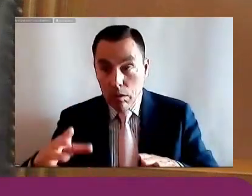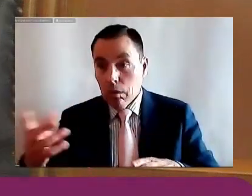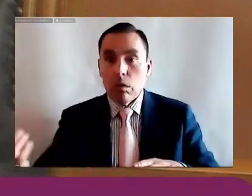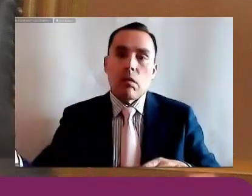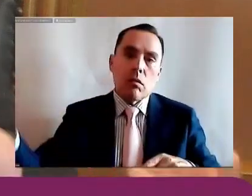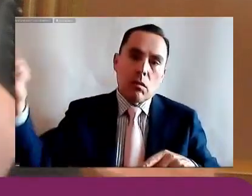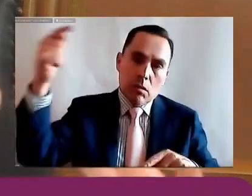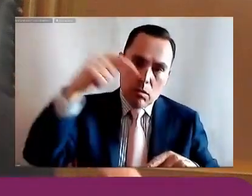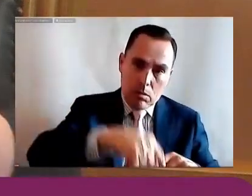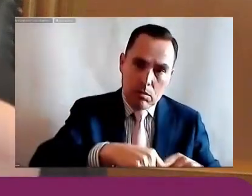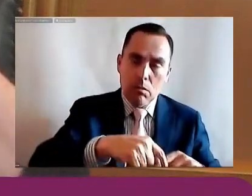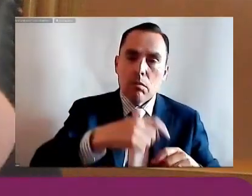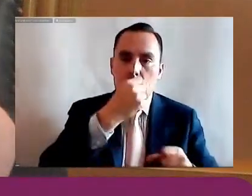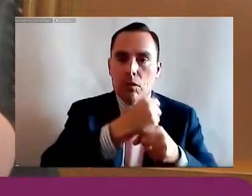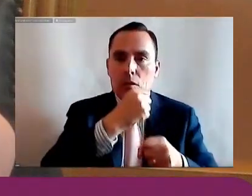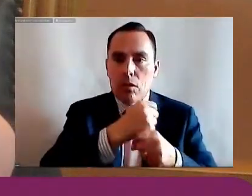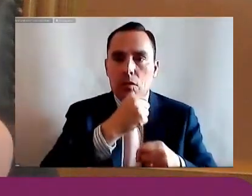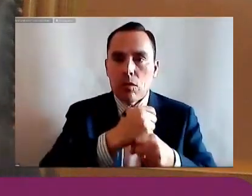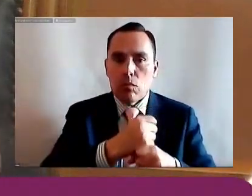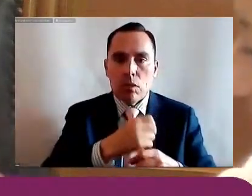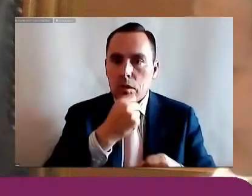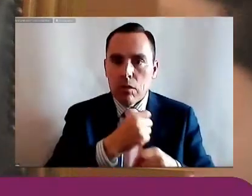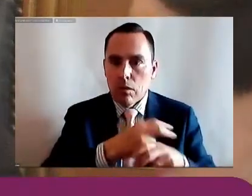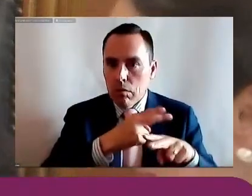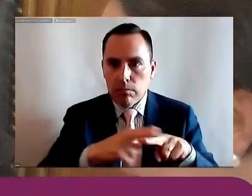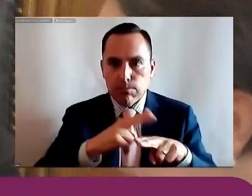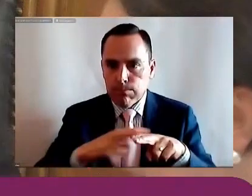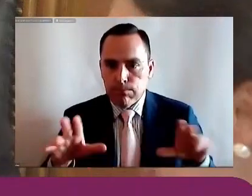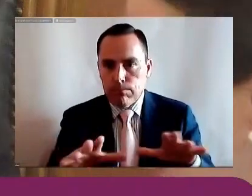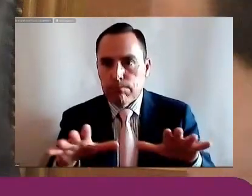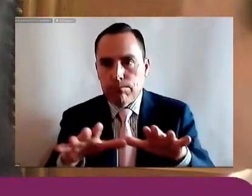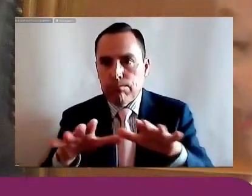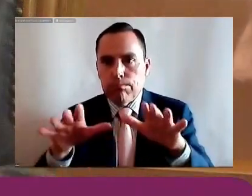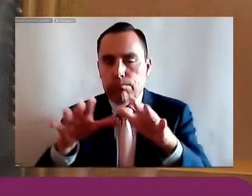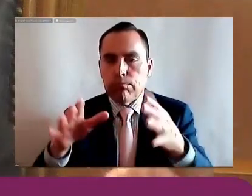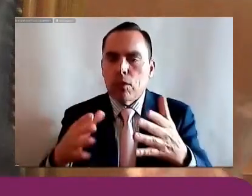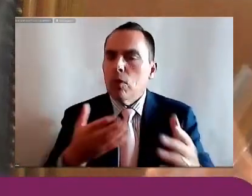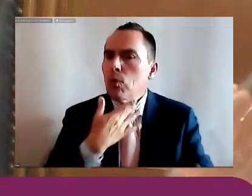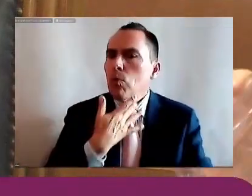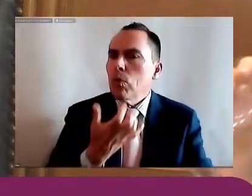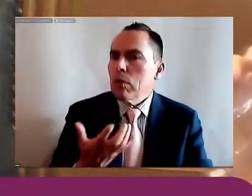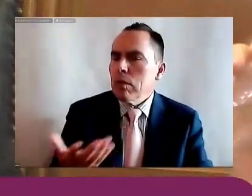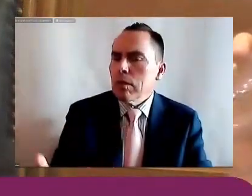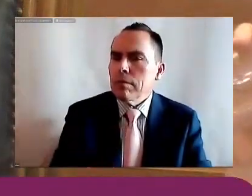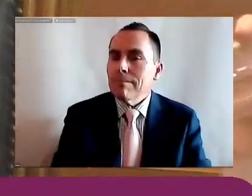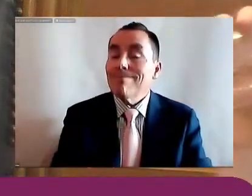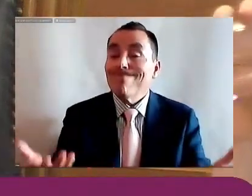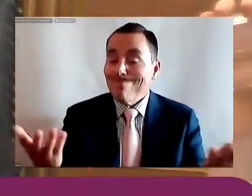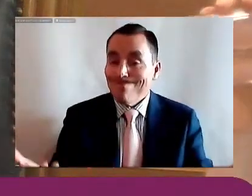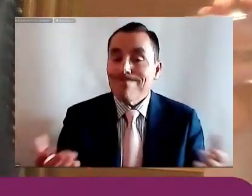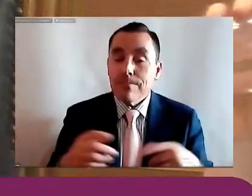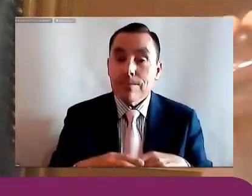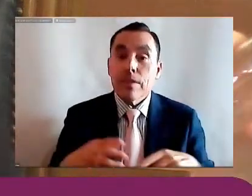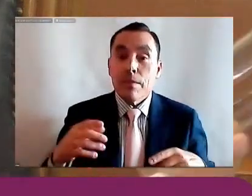cuesta restaurar la salida, digamos, porque si de verdad no es tan, y no sé